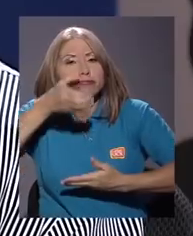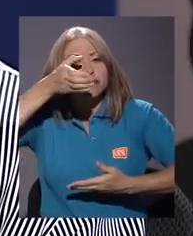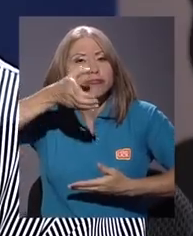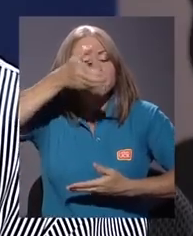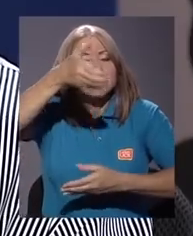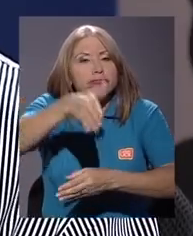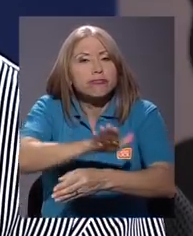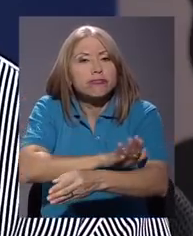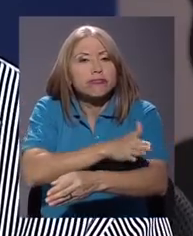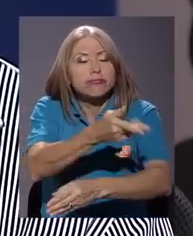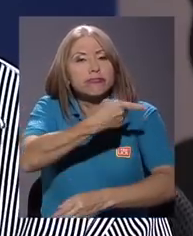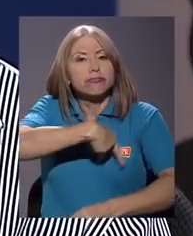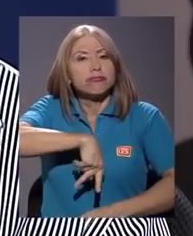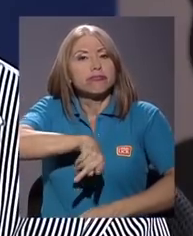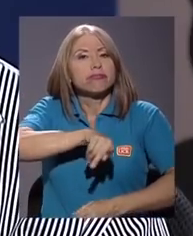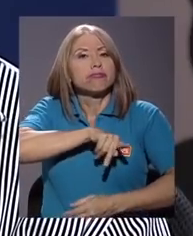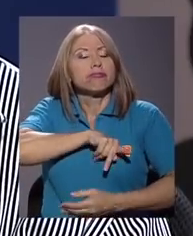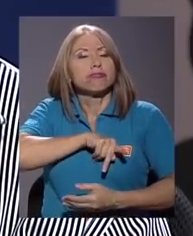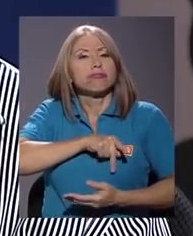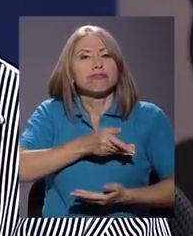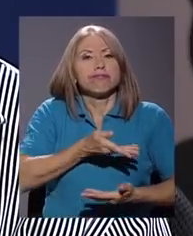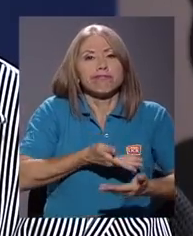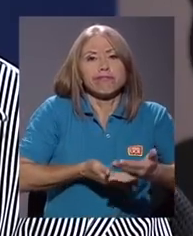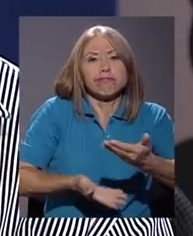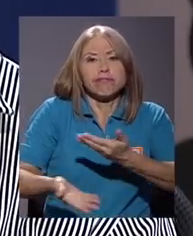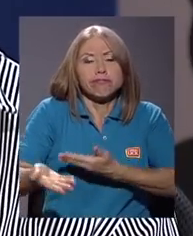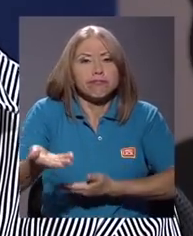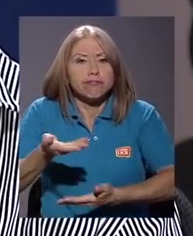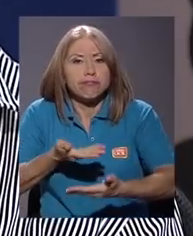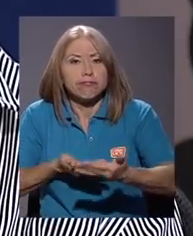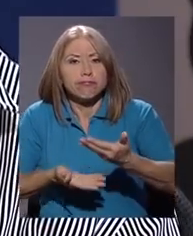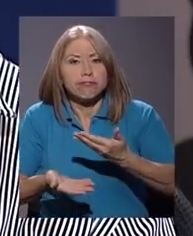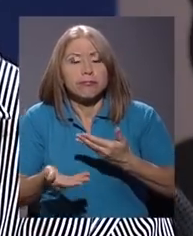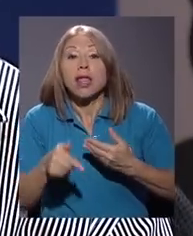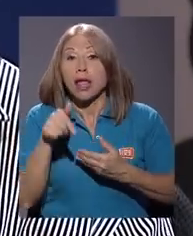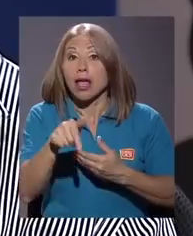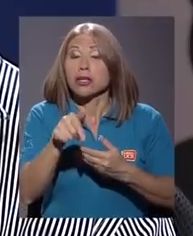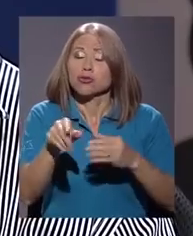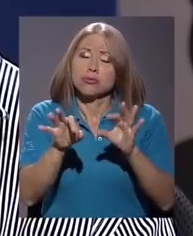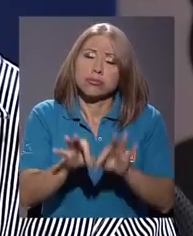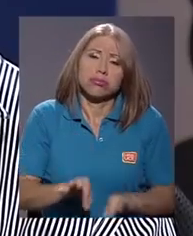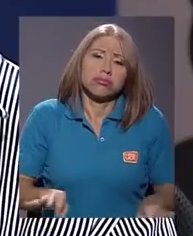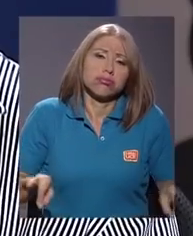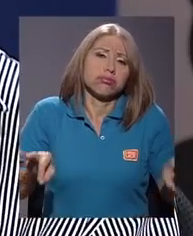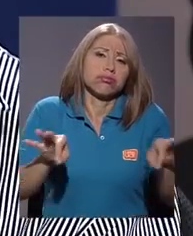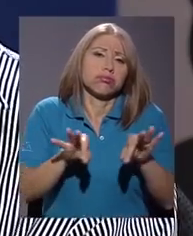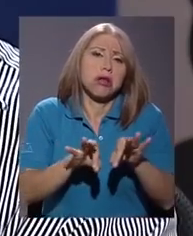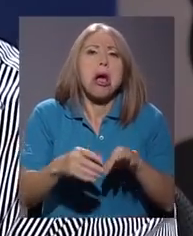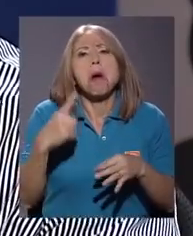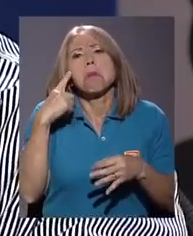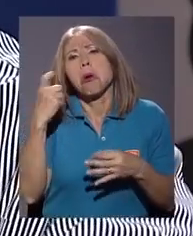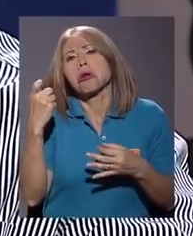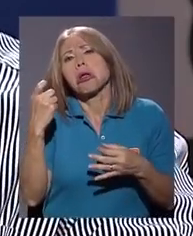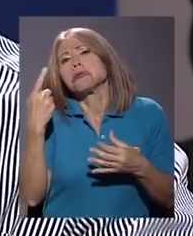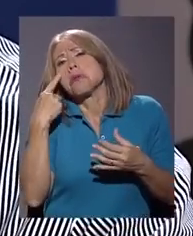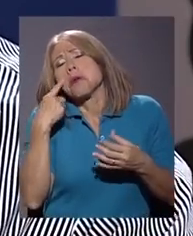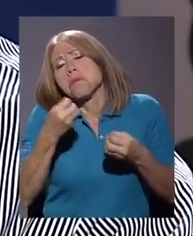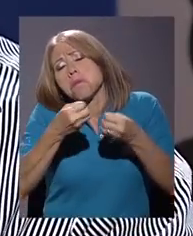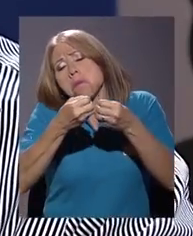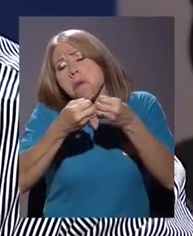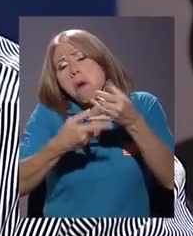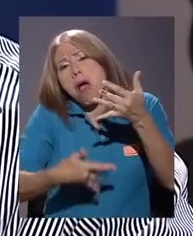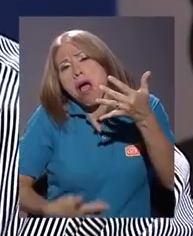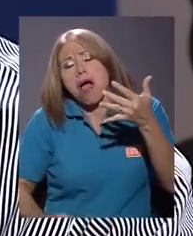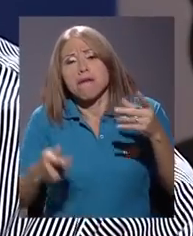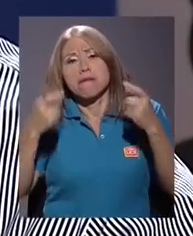verdad yo creo que este es el gran valor del proyecto porque festivales hay muchos uno puede ir a festivales por todo el